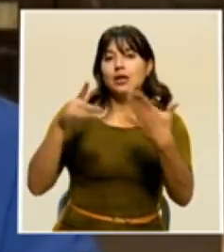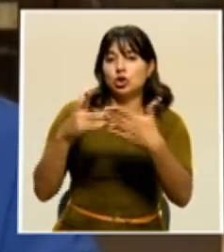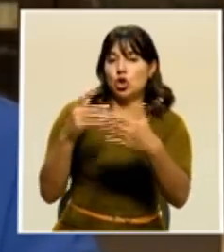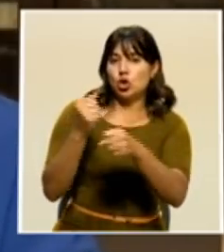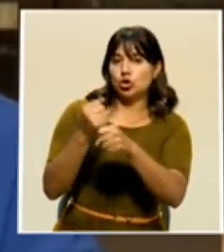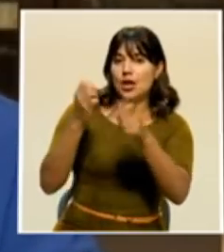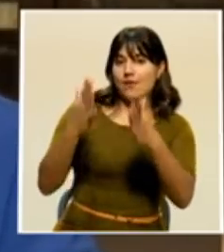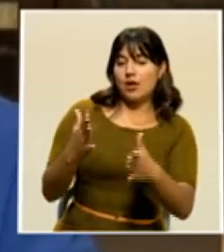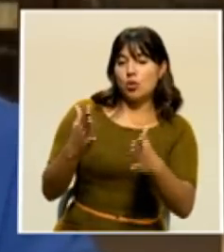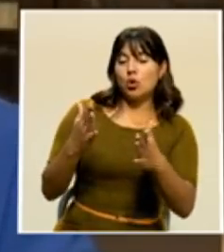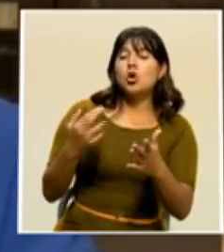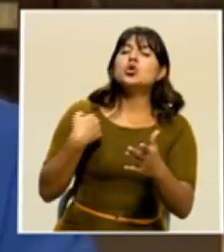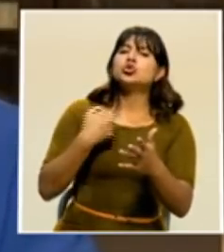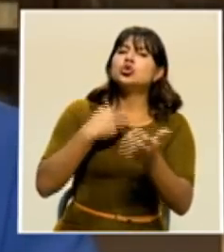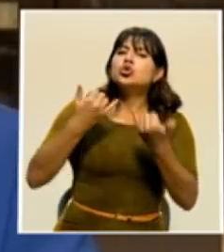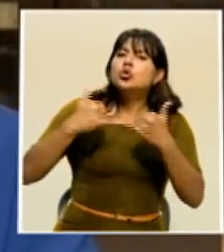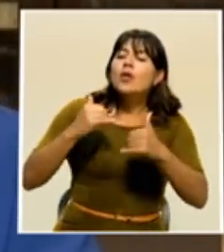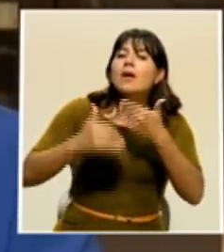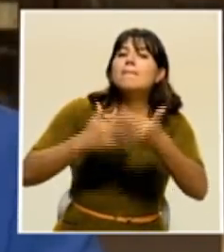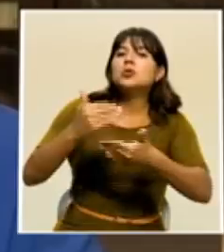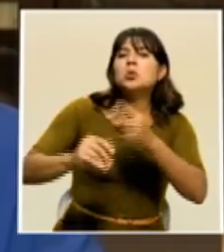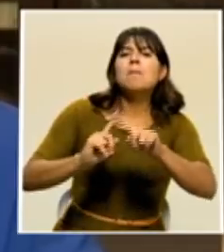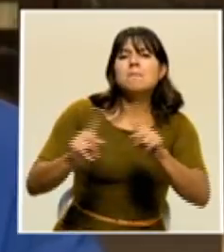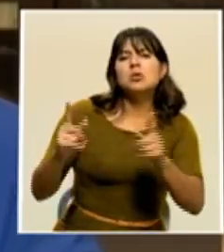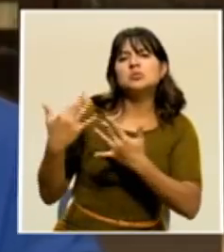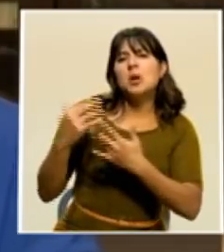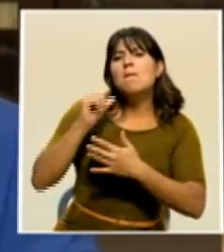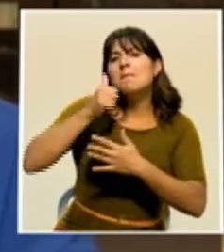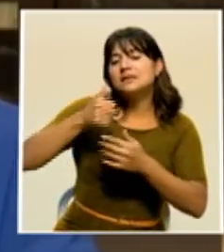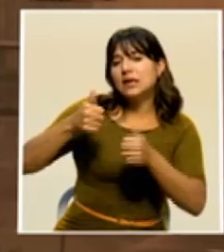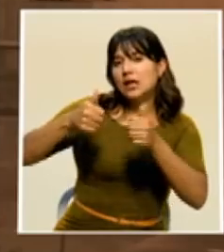yo esperaría que el proyecto avance mañana.